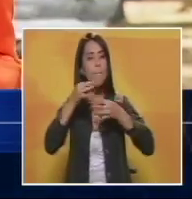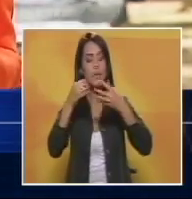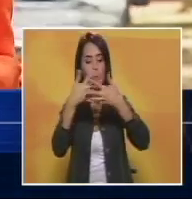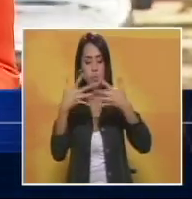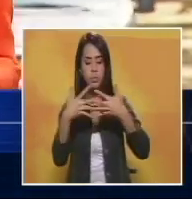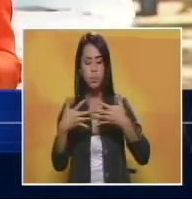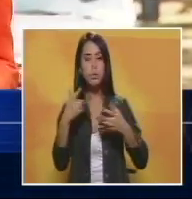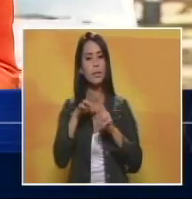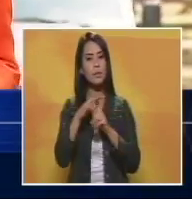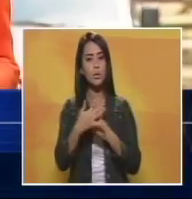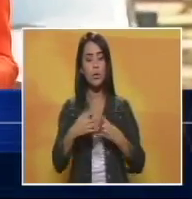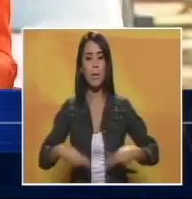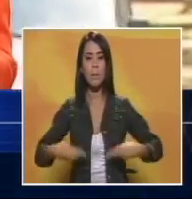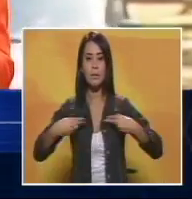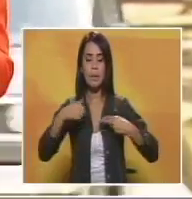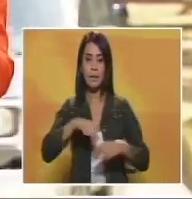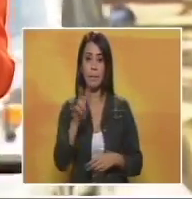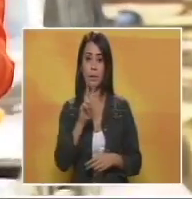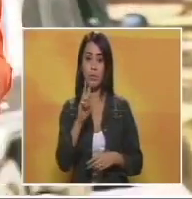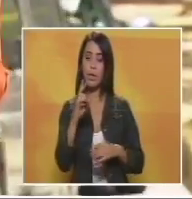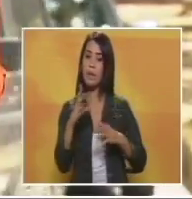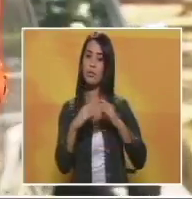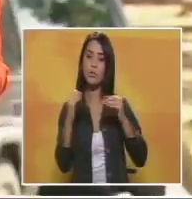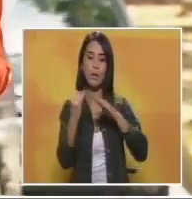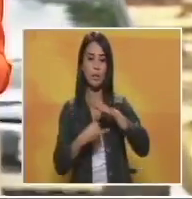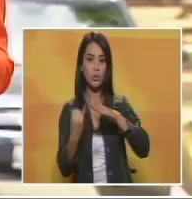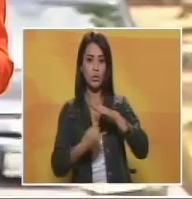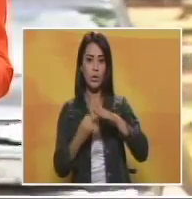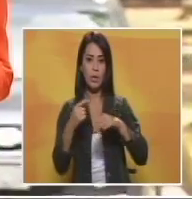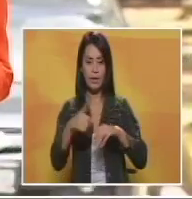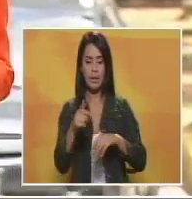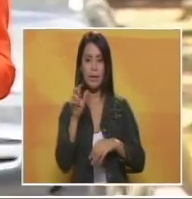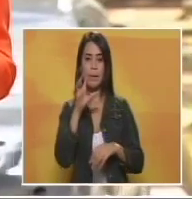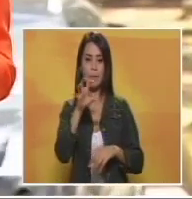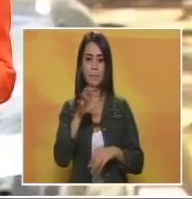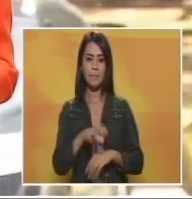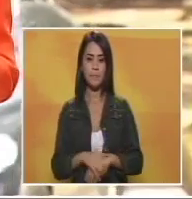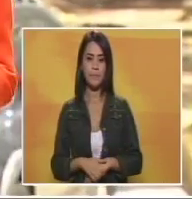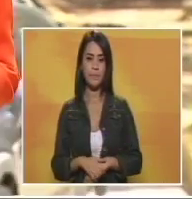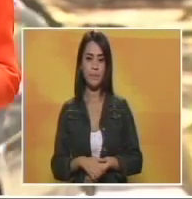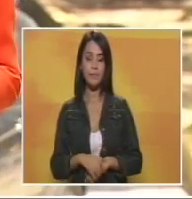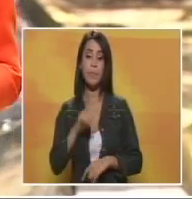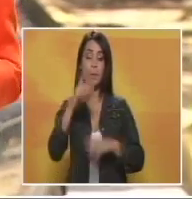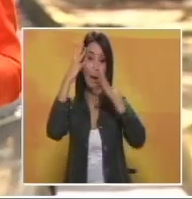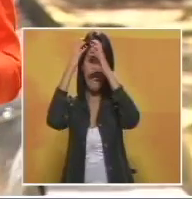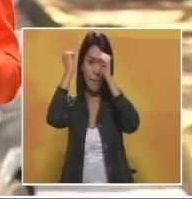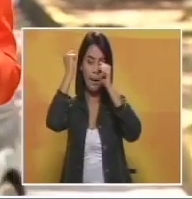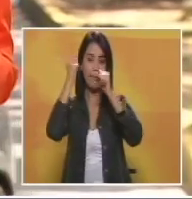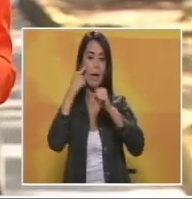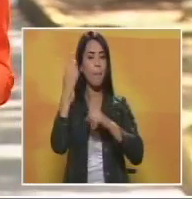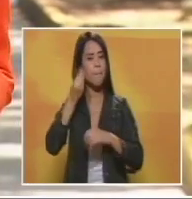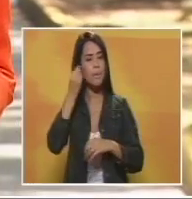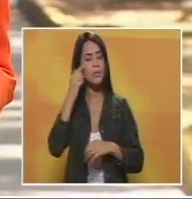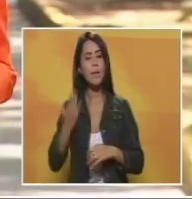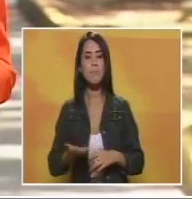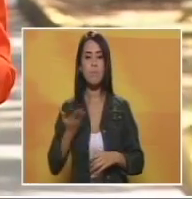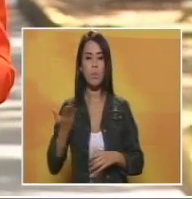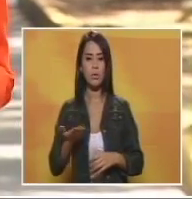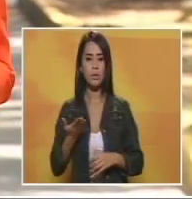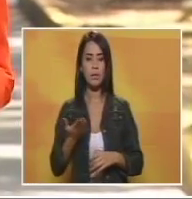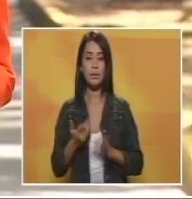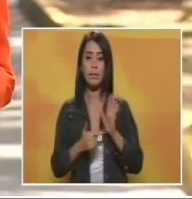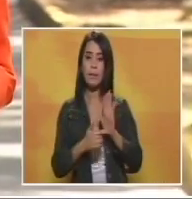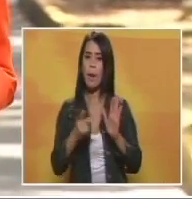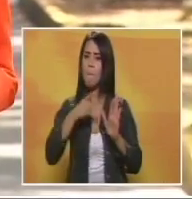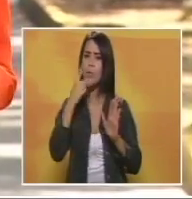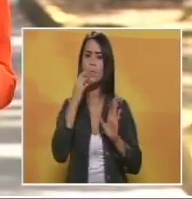situación humanitaria en Venezuela, en todas las instituciones del Estado y también ante todas las embajadas. Consideró que es importante que se